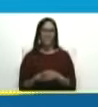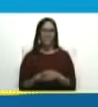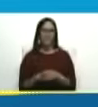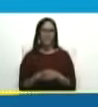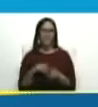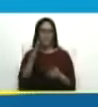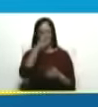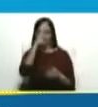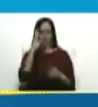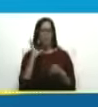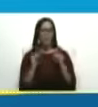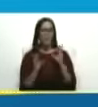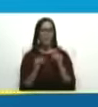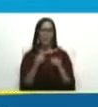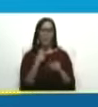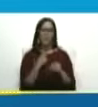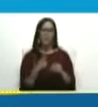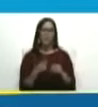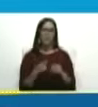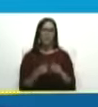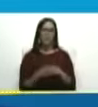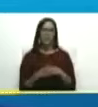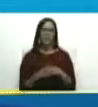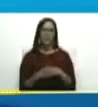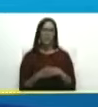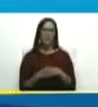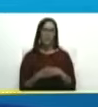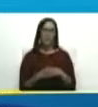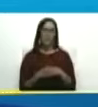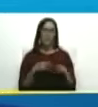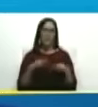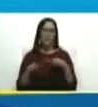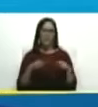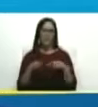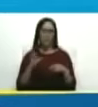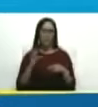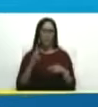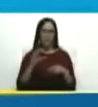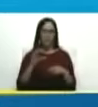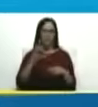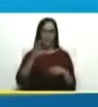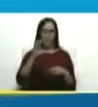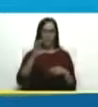Diosdado me habló y me dijo, García Arocha quiere ser la sustituta.